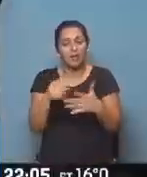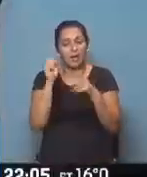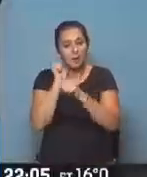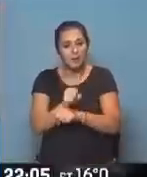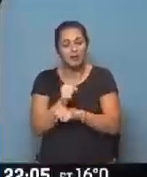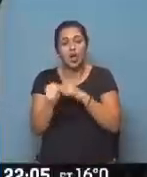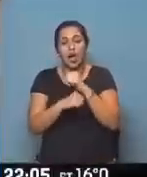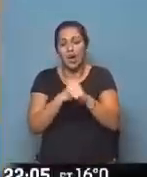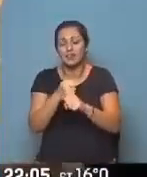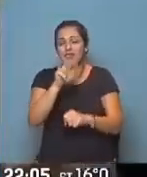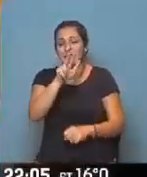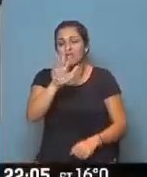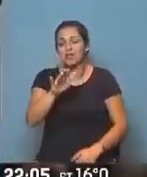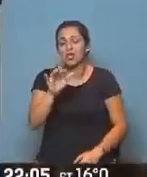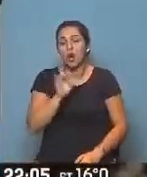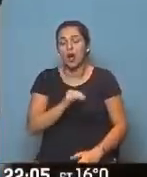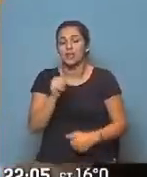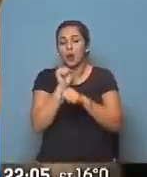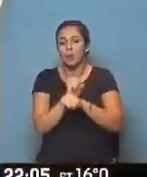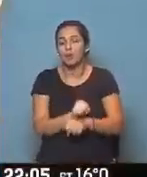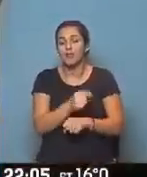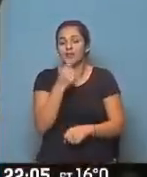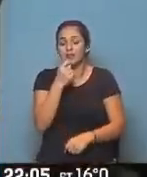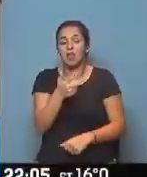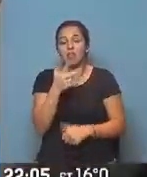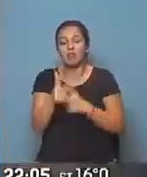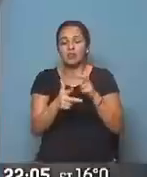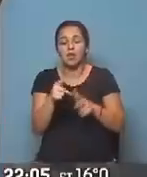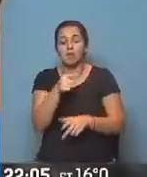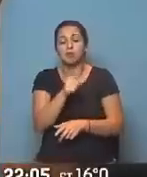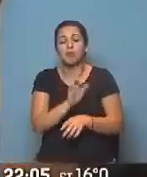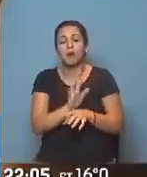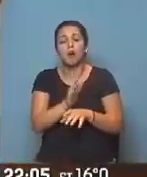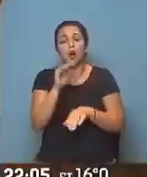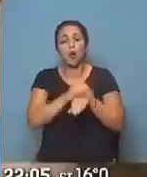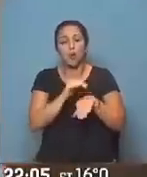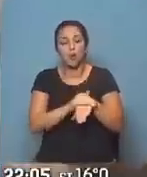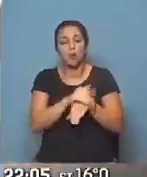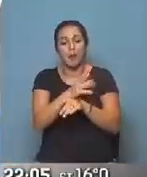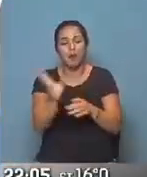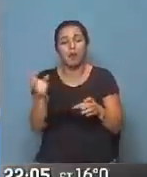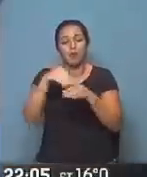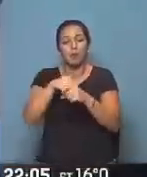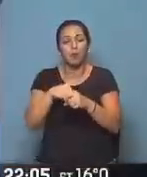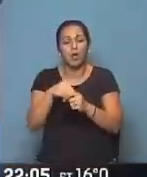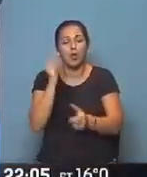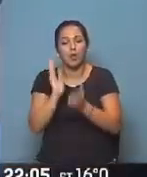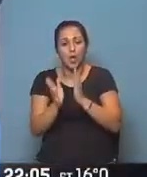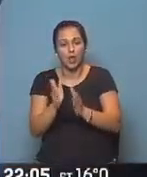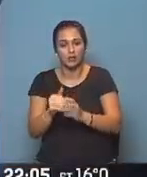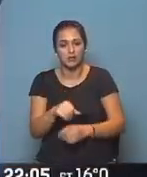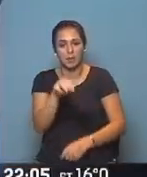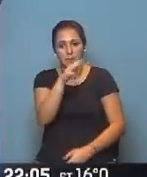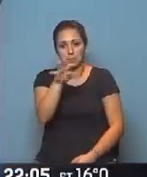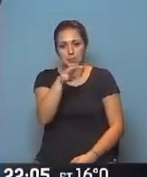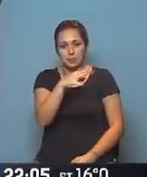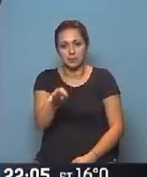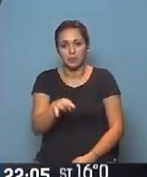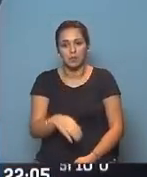hasta 35 años de cárcel si se lo declara culpable de participar del golpe. We feel that